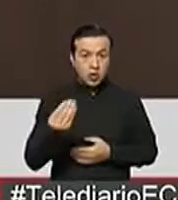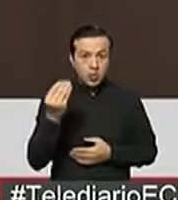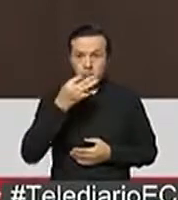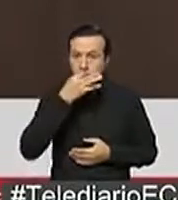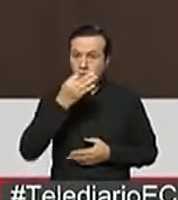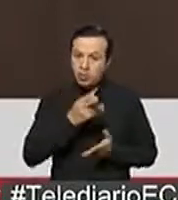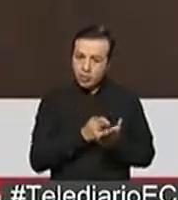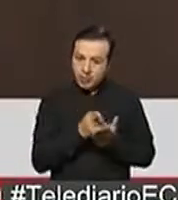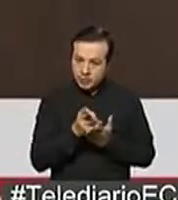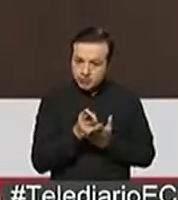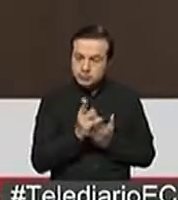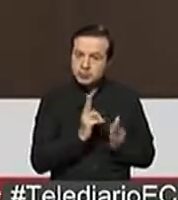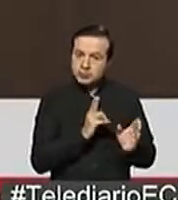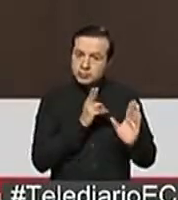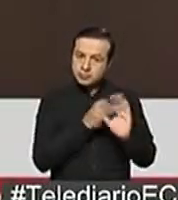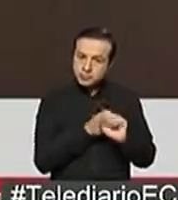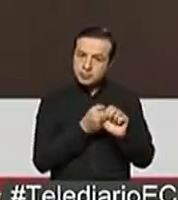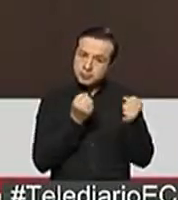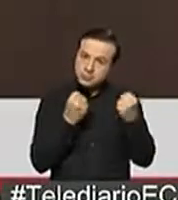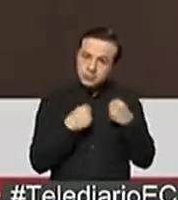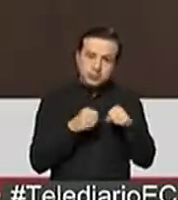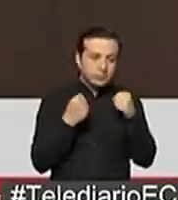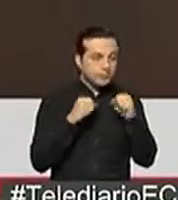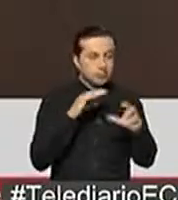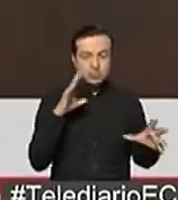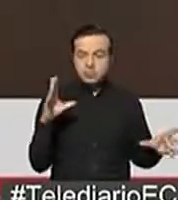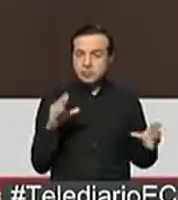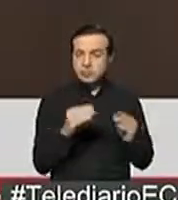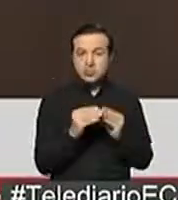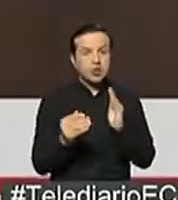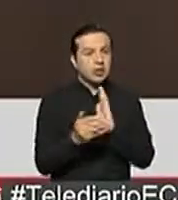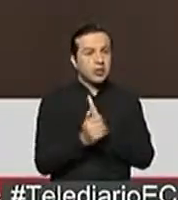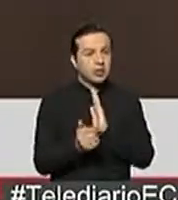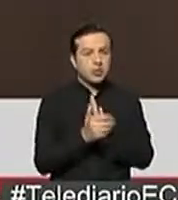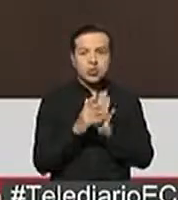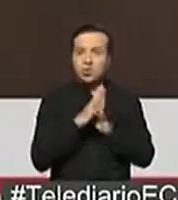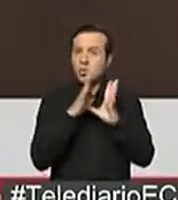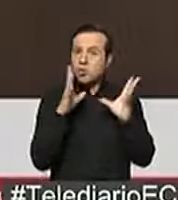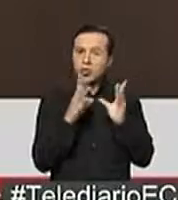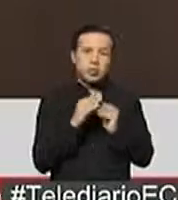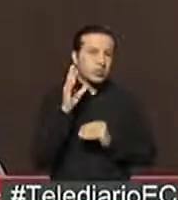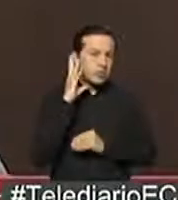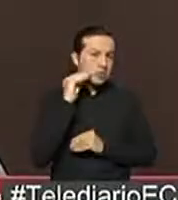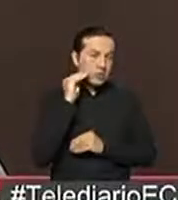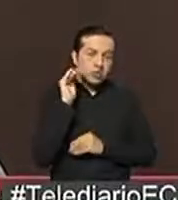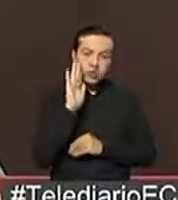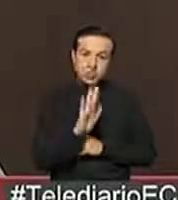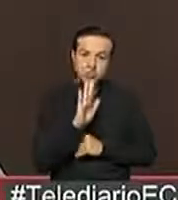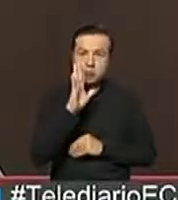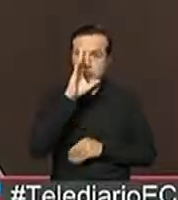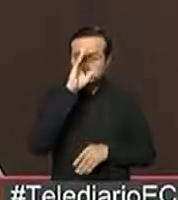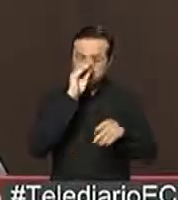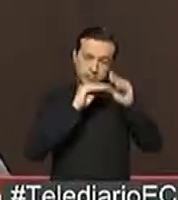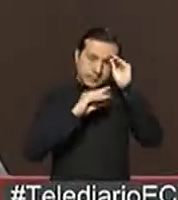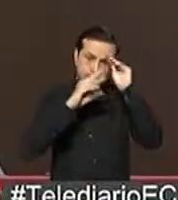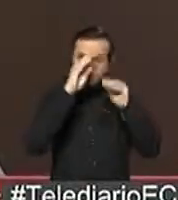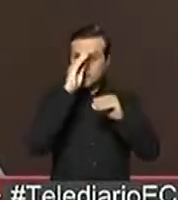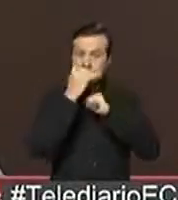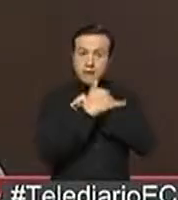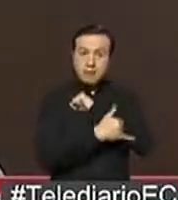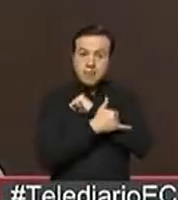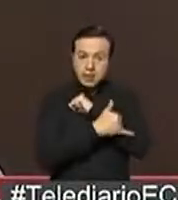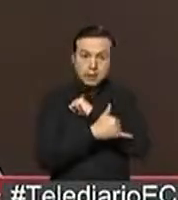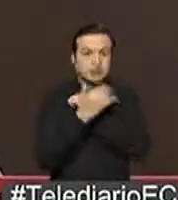honestos que se van a incorporar a prestar toda su capacidad, toda su experiencia, todo su conocimiento en formar un país, un